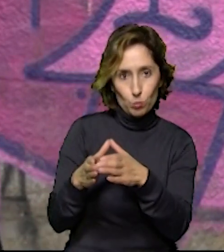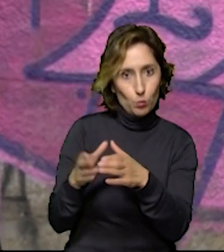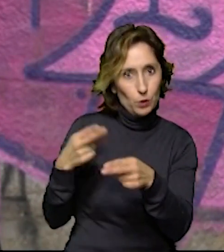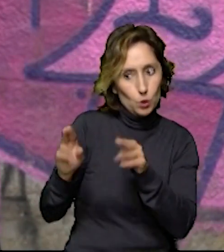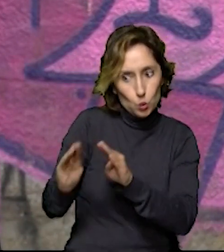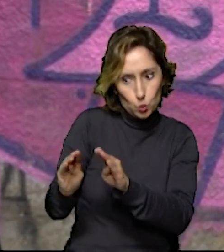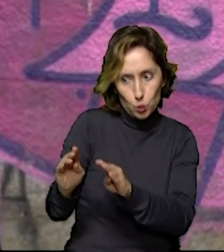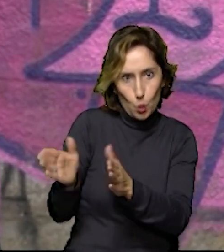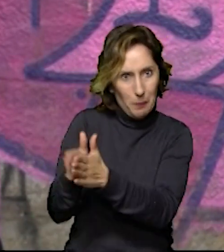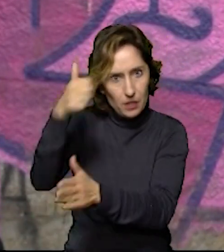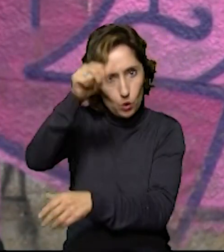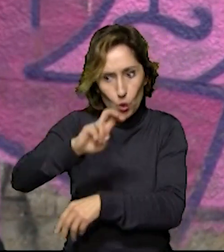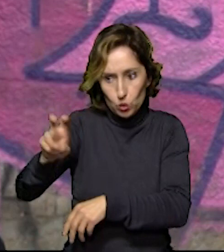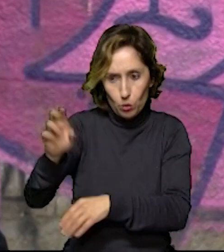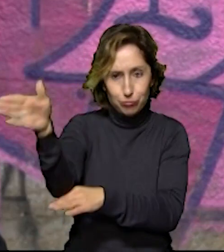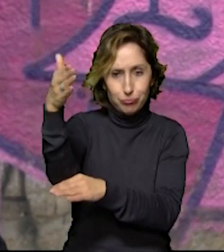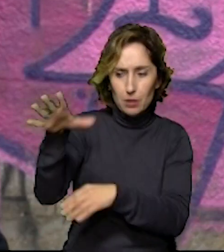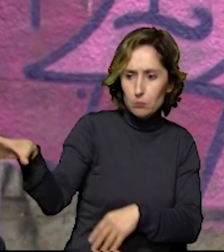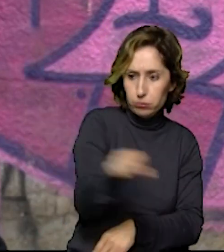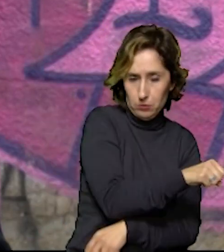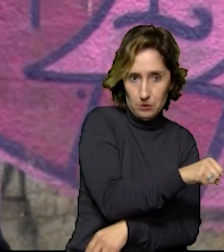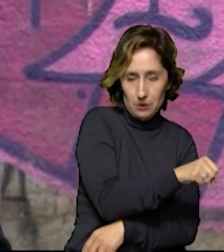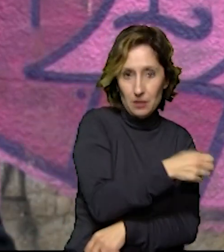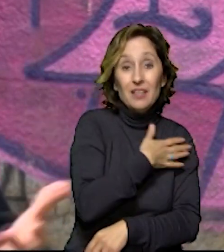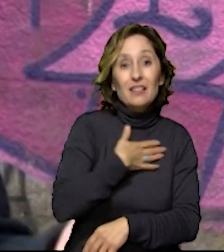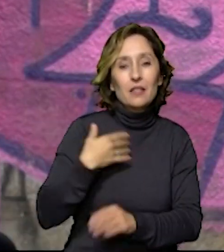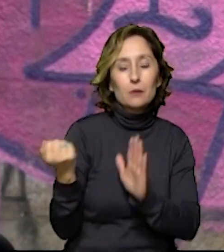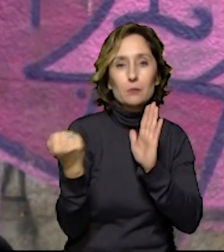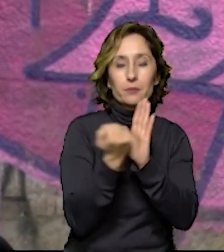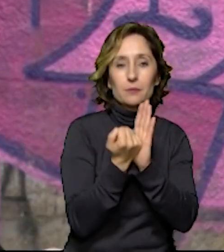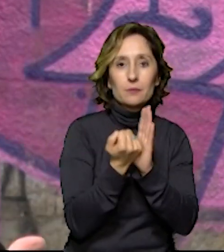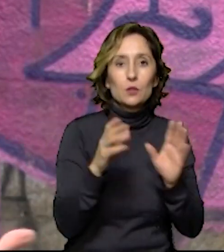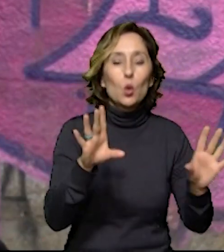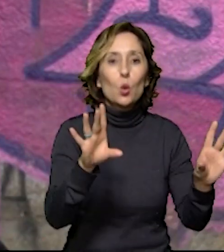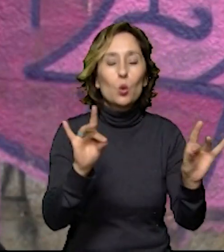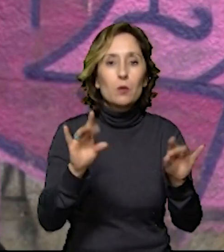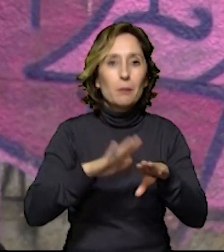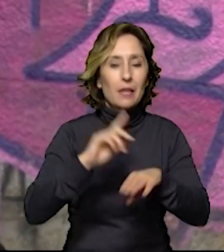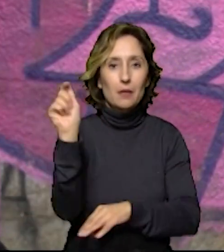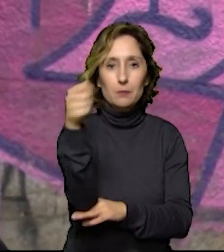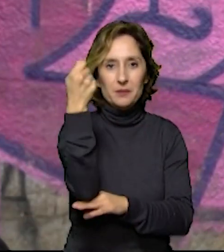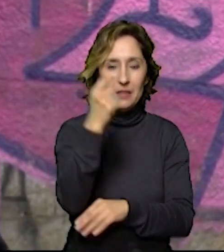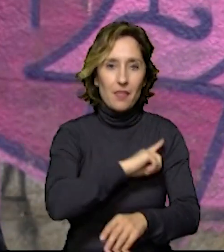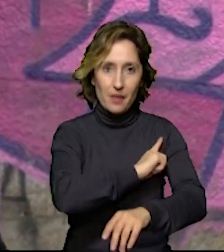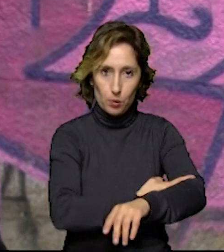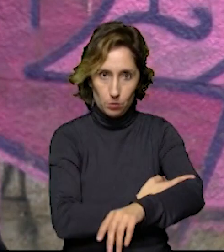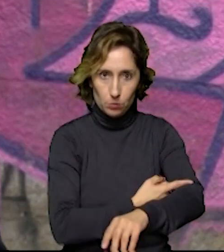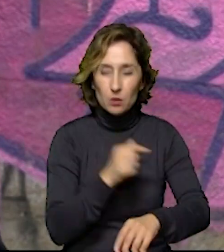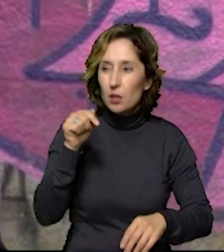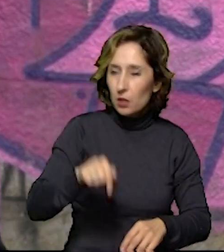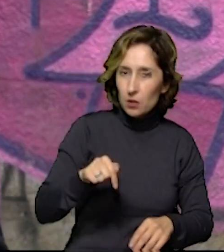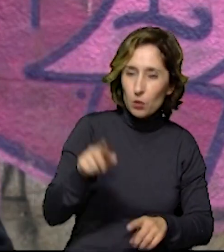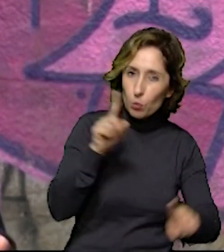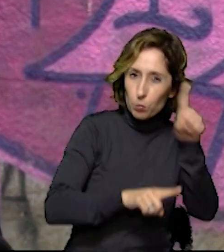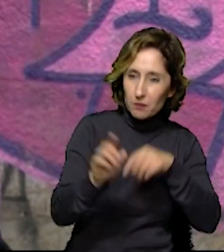partido, porque ella quiere que la enseña nacional se utilice, por ejemplo, para los éxitos deportivos. Aquí en España tenemos también